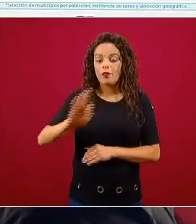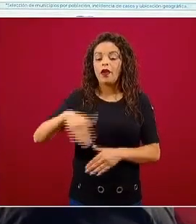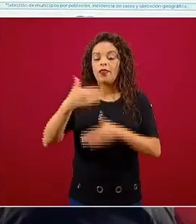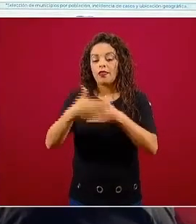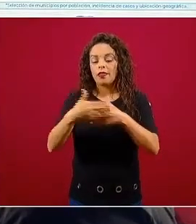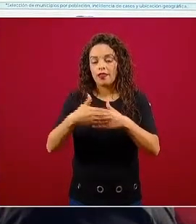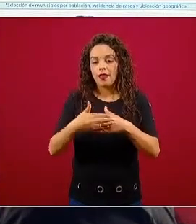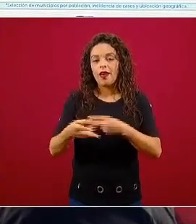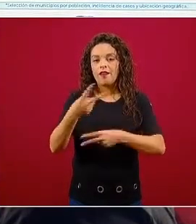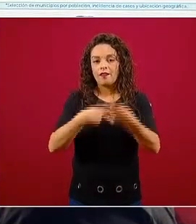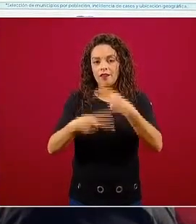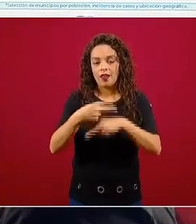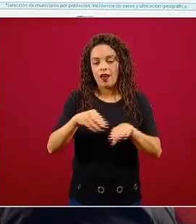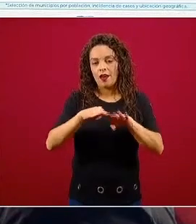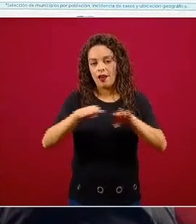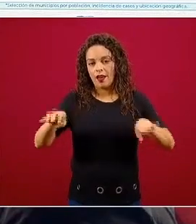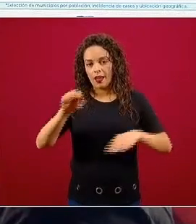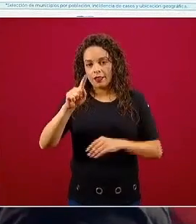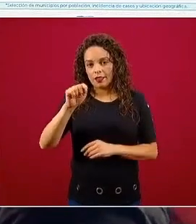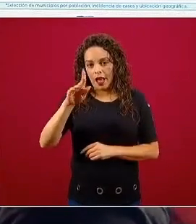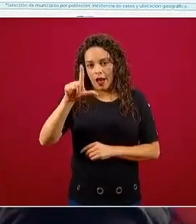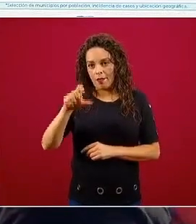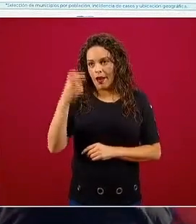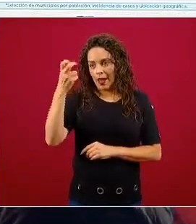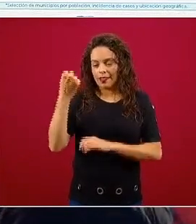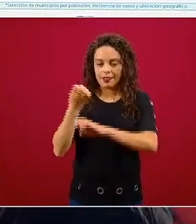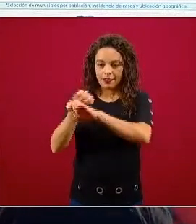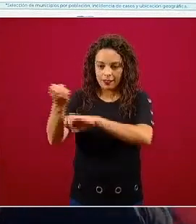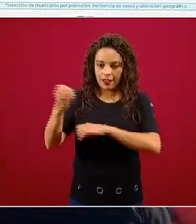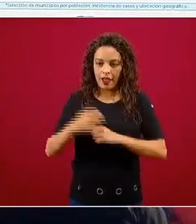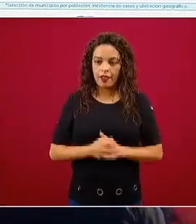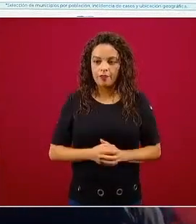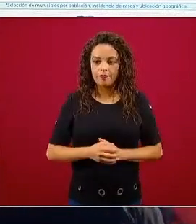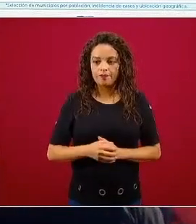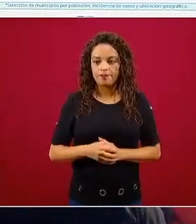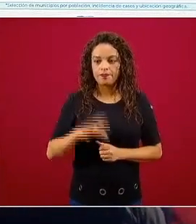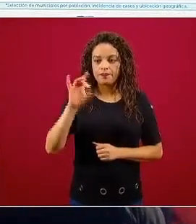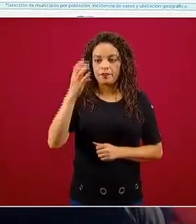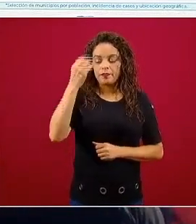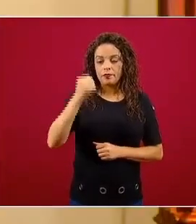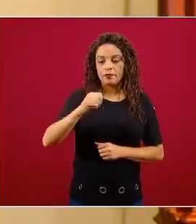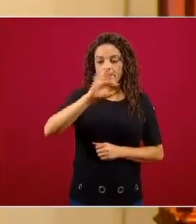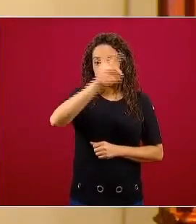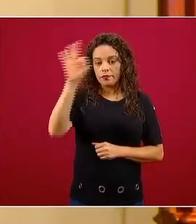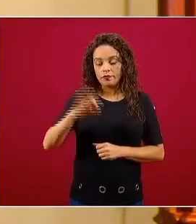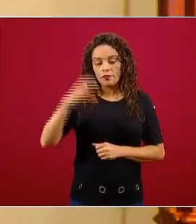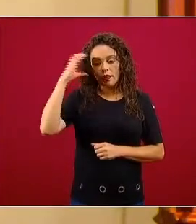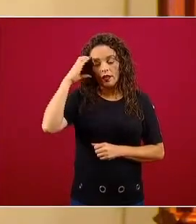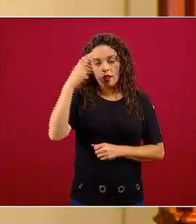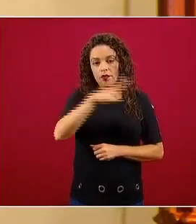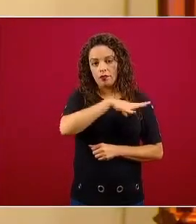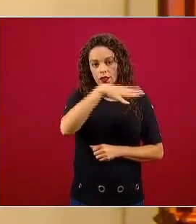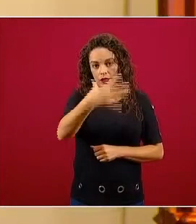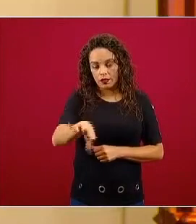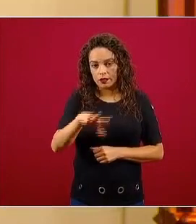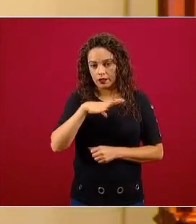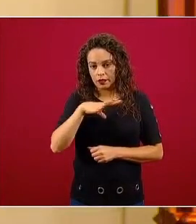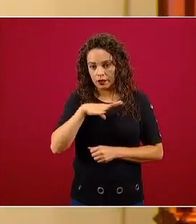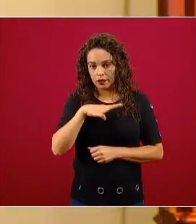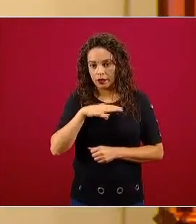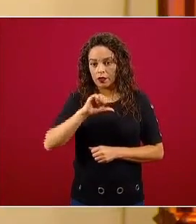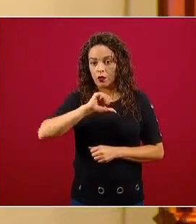el estado. Camas generales 39%, camas críticas 27%, lo cual